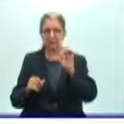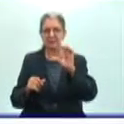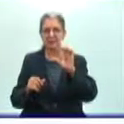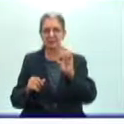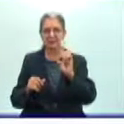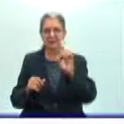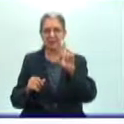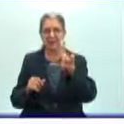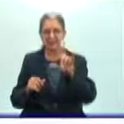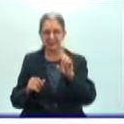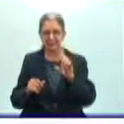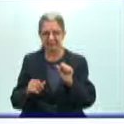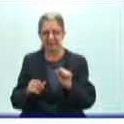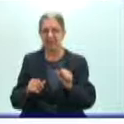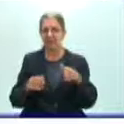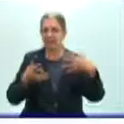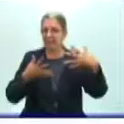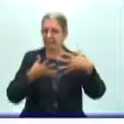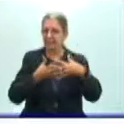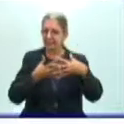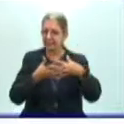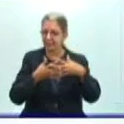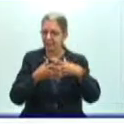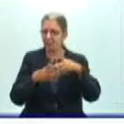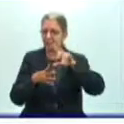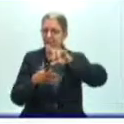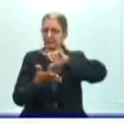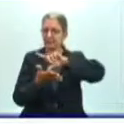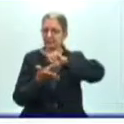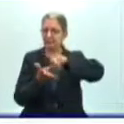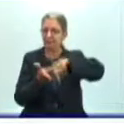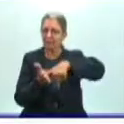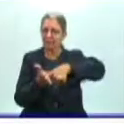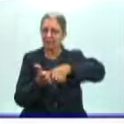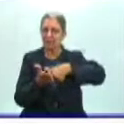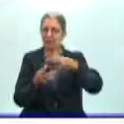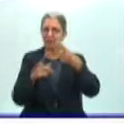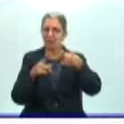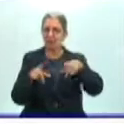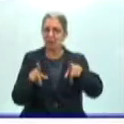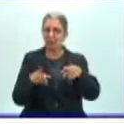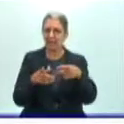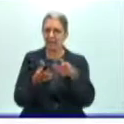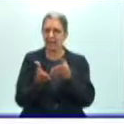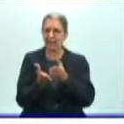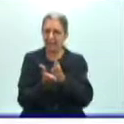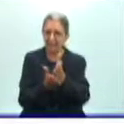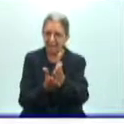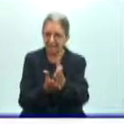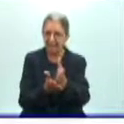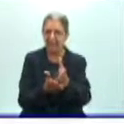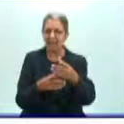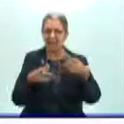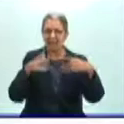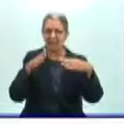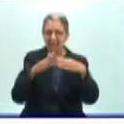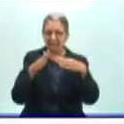estamos relacionando en la circunferencia con cuerdas y rectas tangentes a